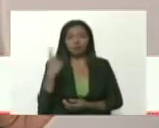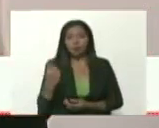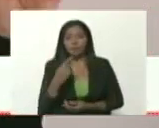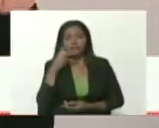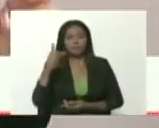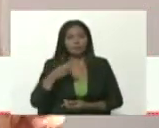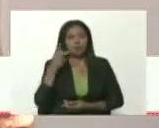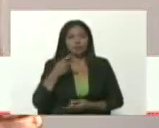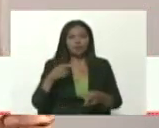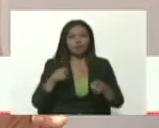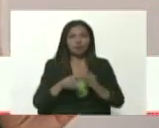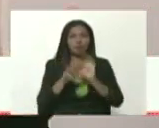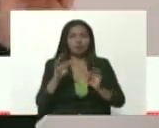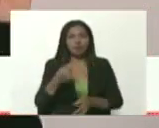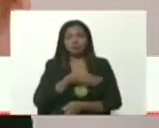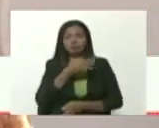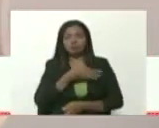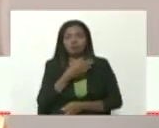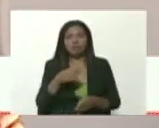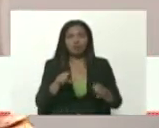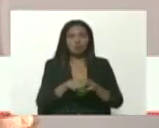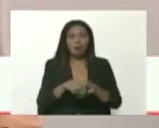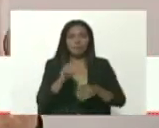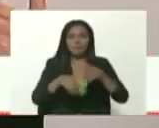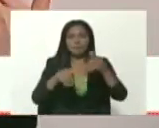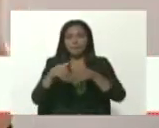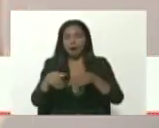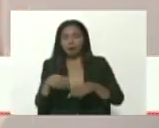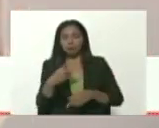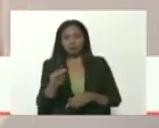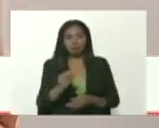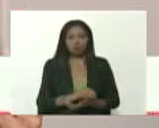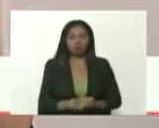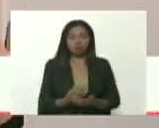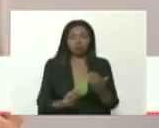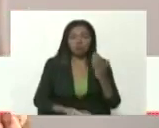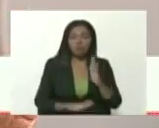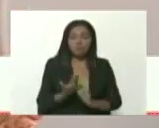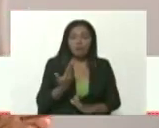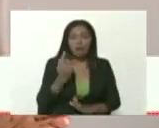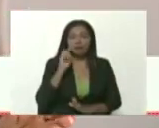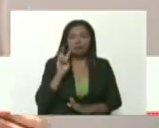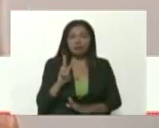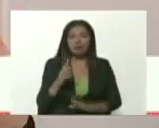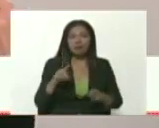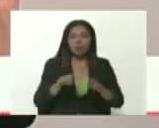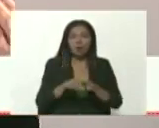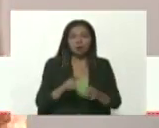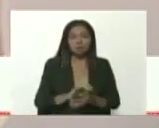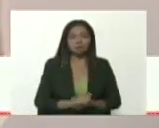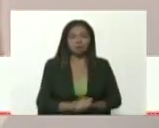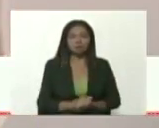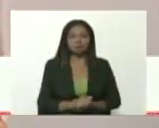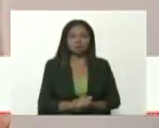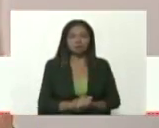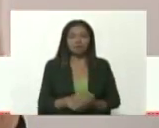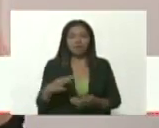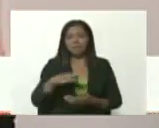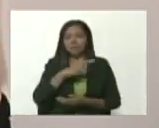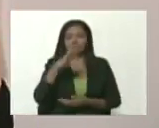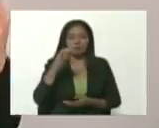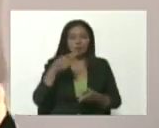político, es social, es electoral y es mucho más que eso. Es